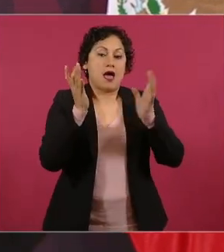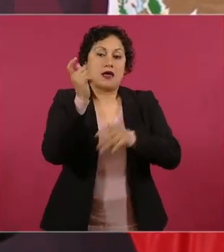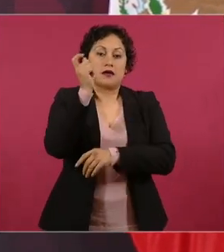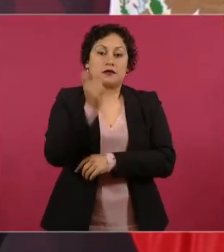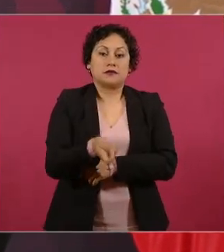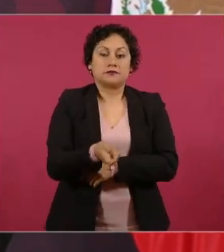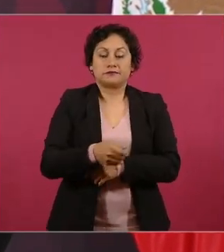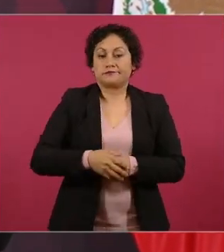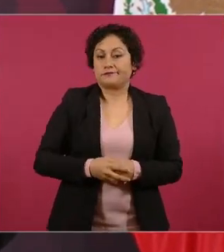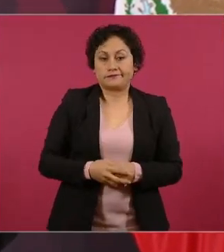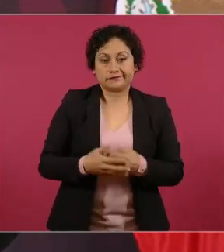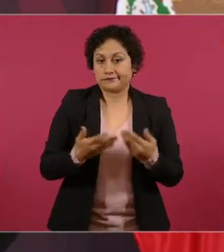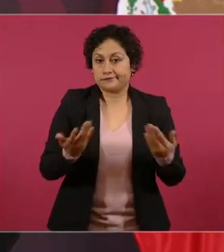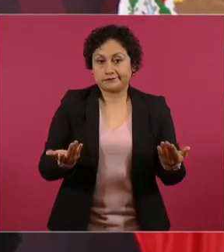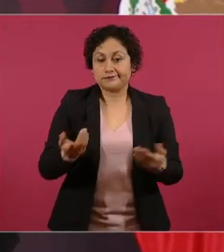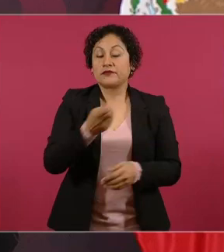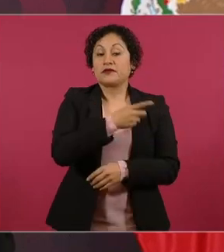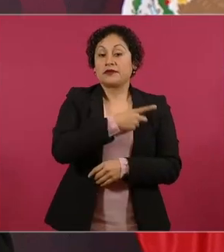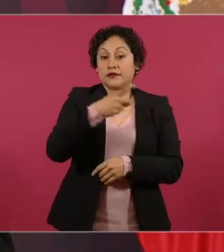actuemos con tranquilidad,